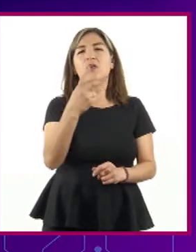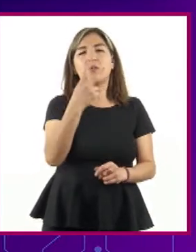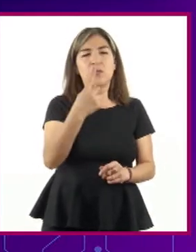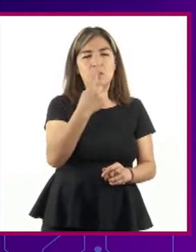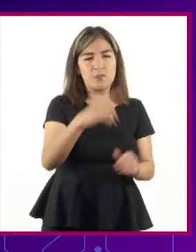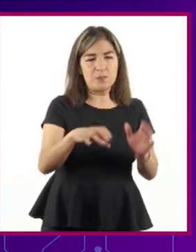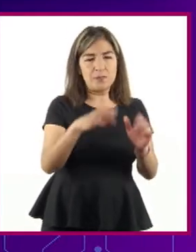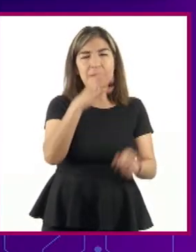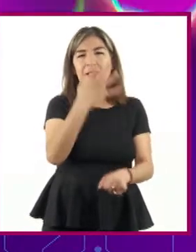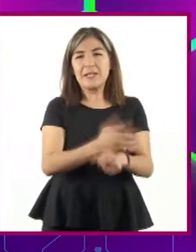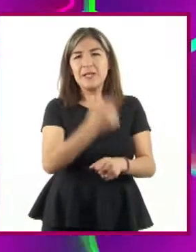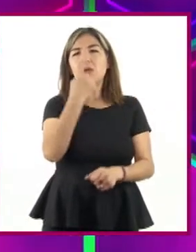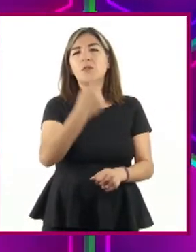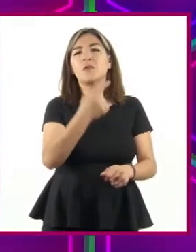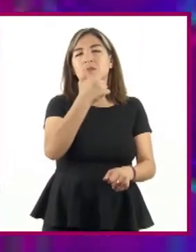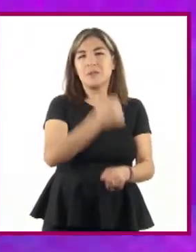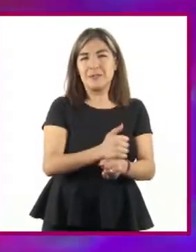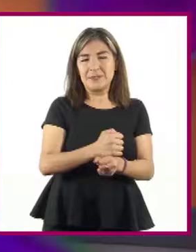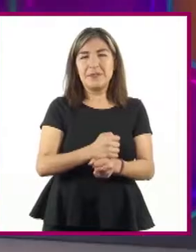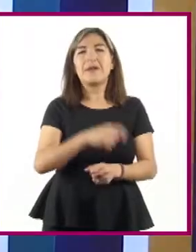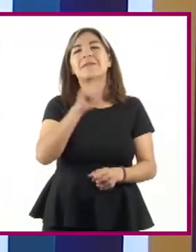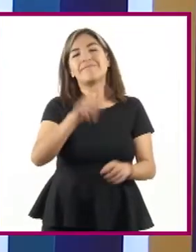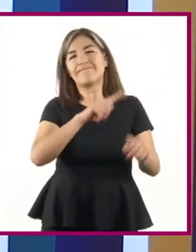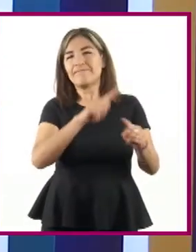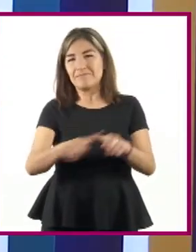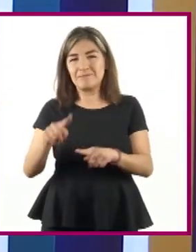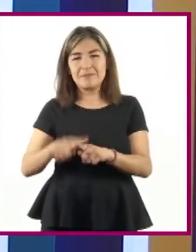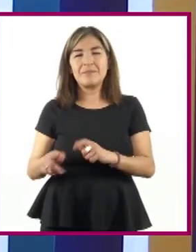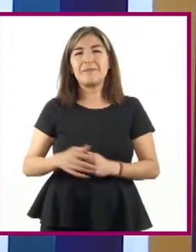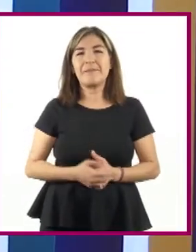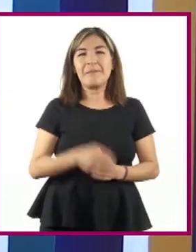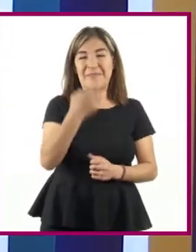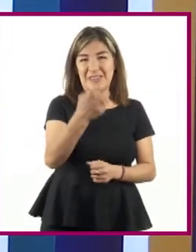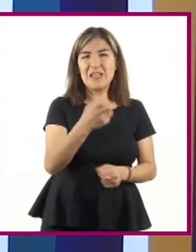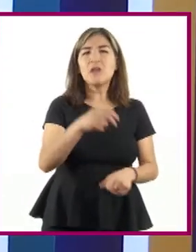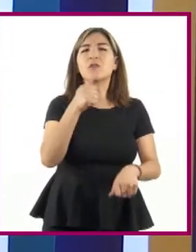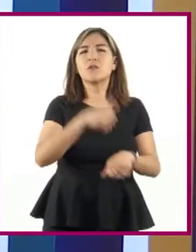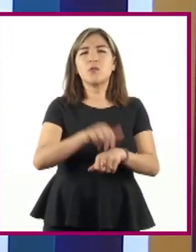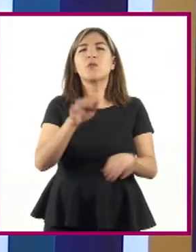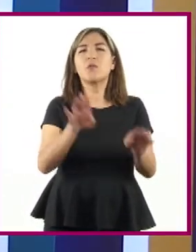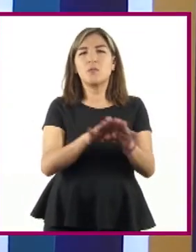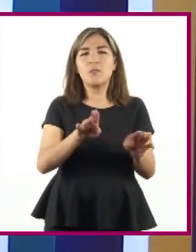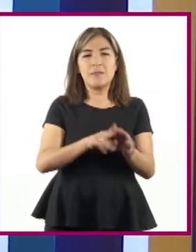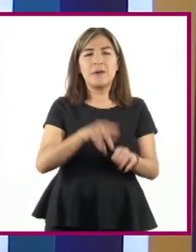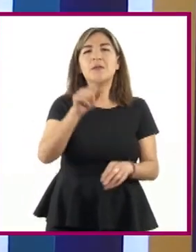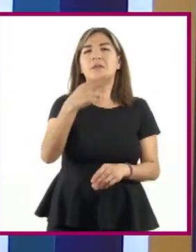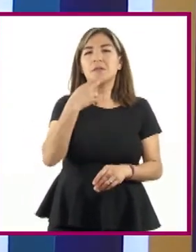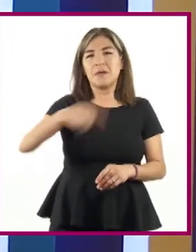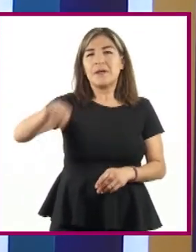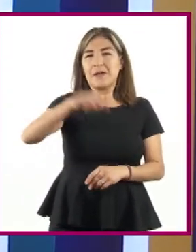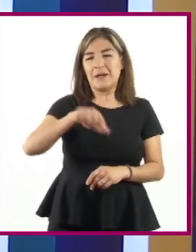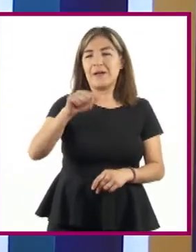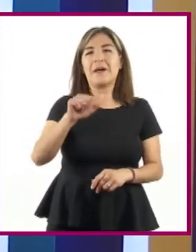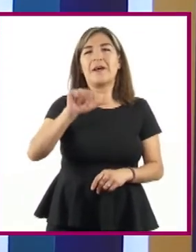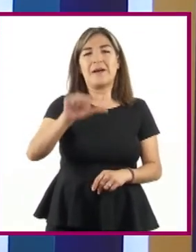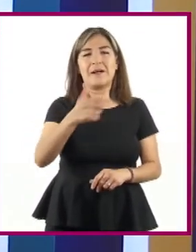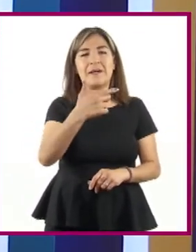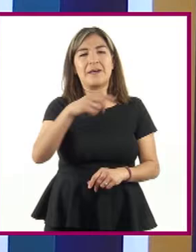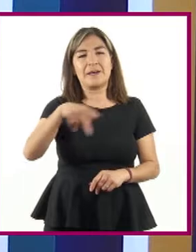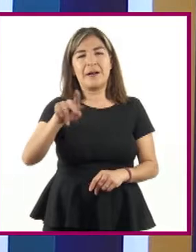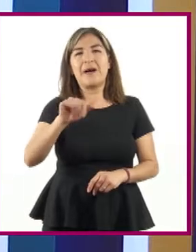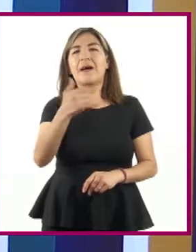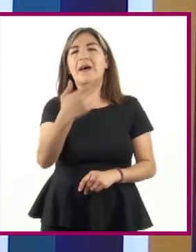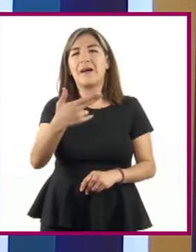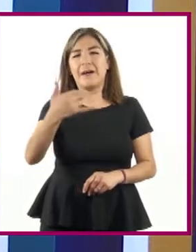quinto, un sexto y así sucesivamente. Este sistema de Numa resultó muy útil para los Acajay, ya que les permitía